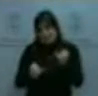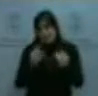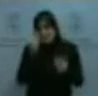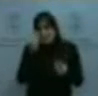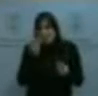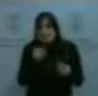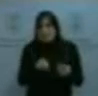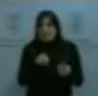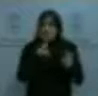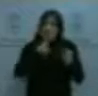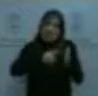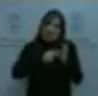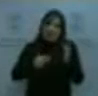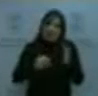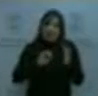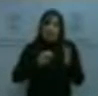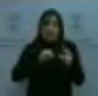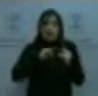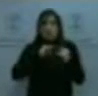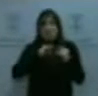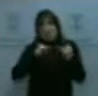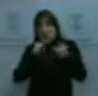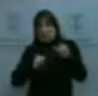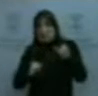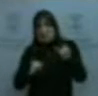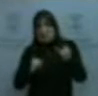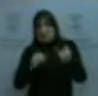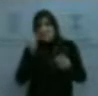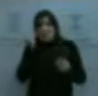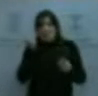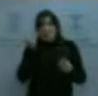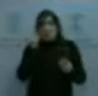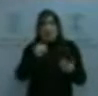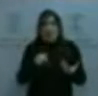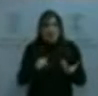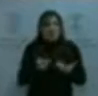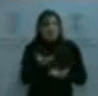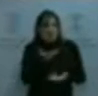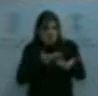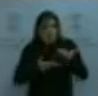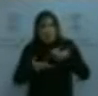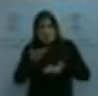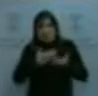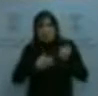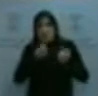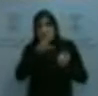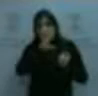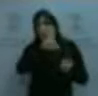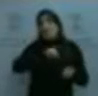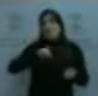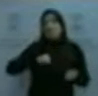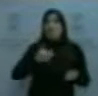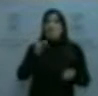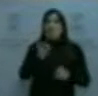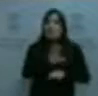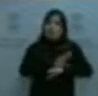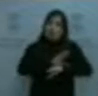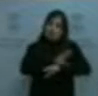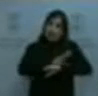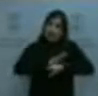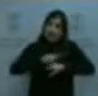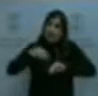donde entiendo yo que ha habido un buen clima de colaboración entre la comunidad autónoma y la Consejería de Presidencia y